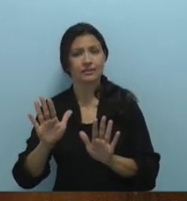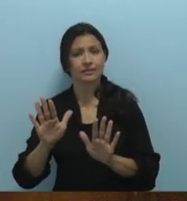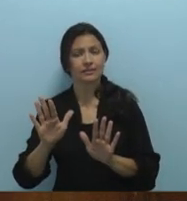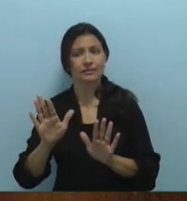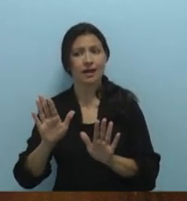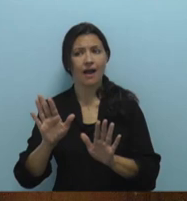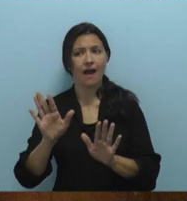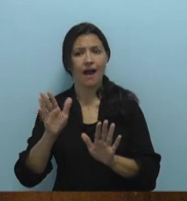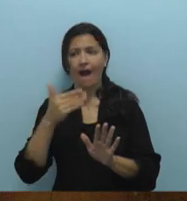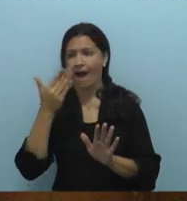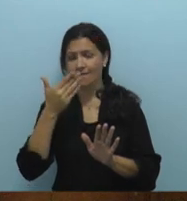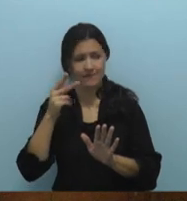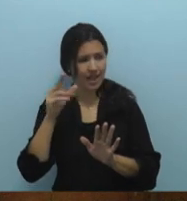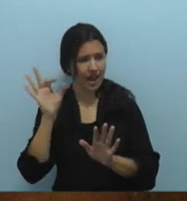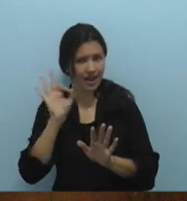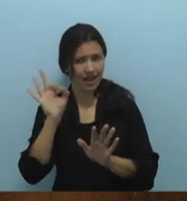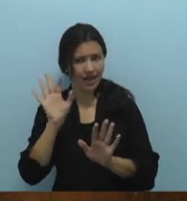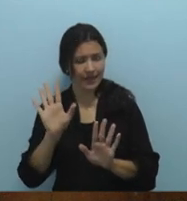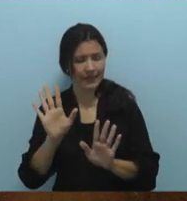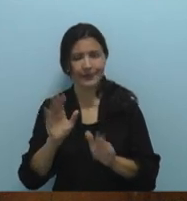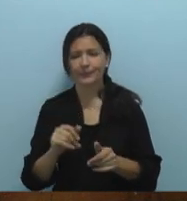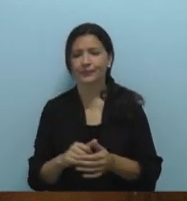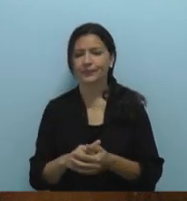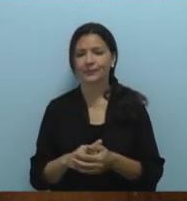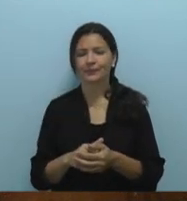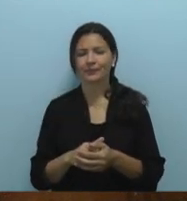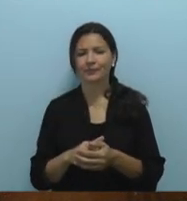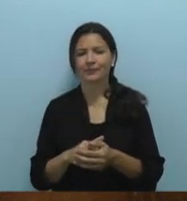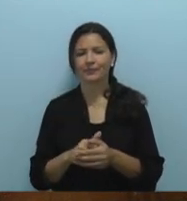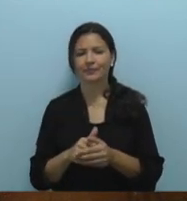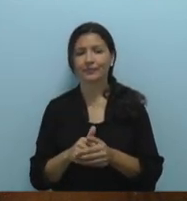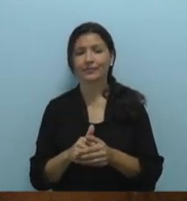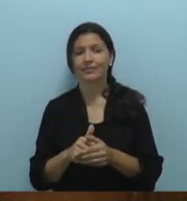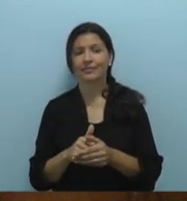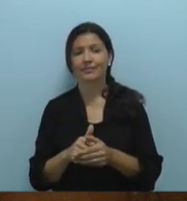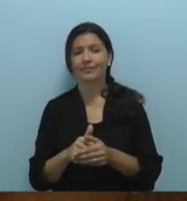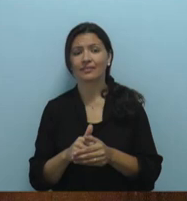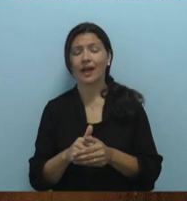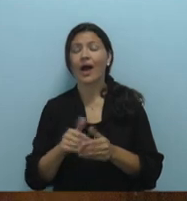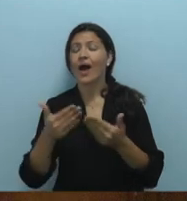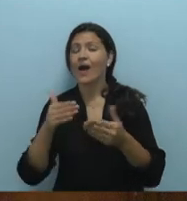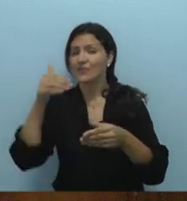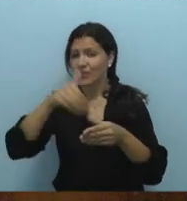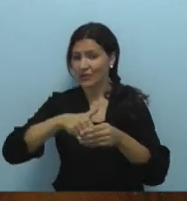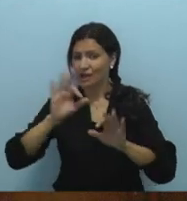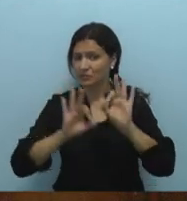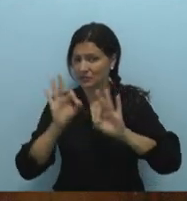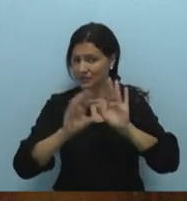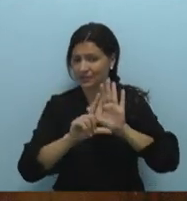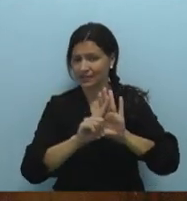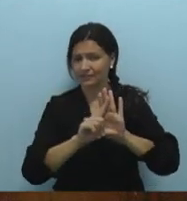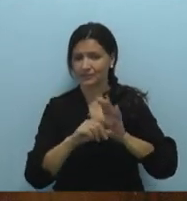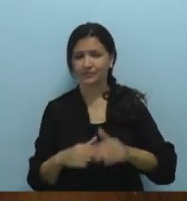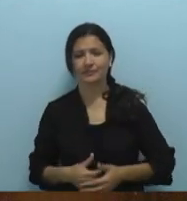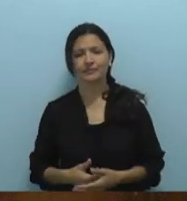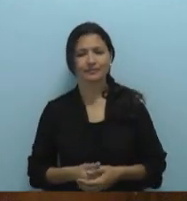No tengo pedidos de palabra. No. Muy bien. Vamos entonces a poner en consideración el texto sancionado por la